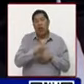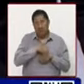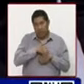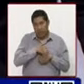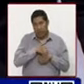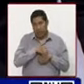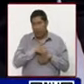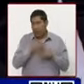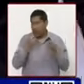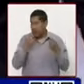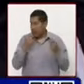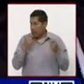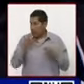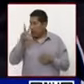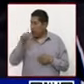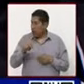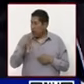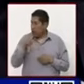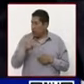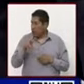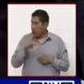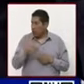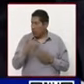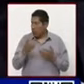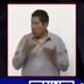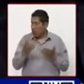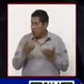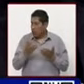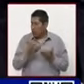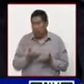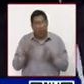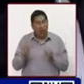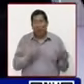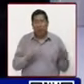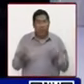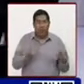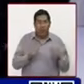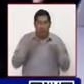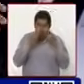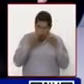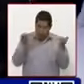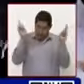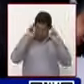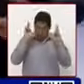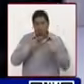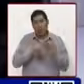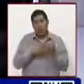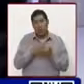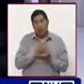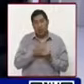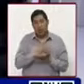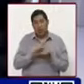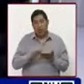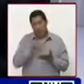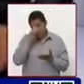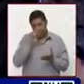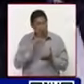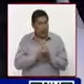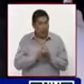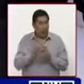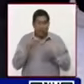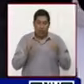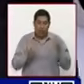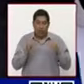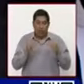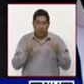loco tratar de decirles no hagas estas actividades de Halloween porque nosotros tenemos Todos Santos. No, se puede, yo creo, llegar a un